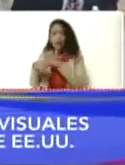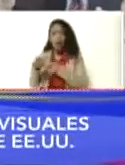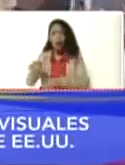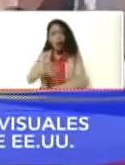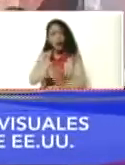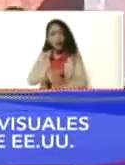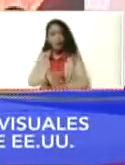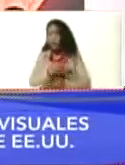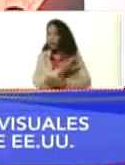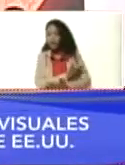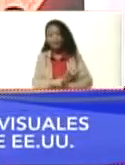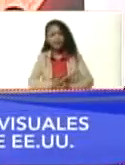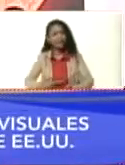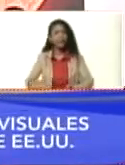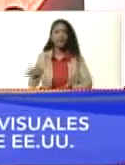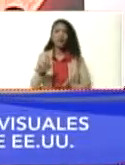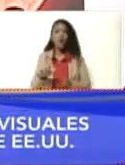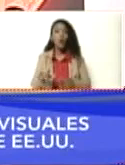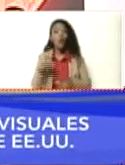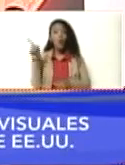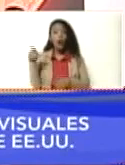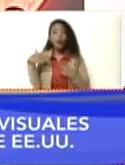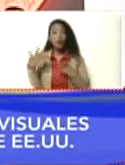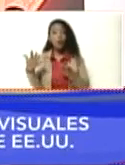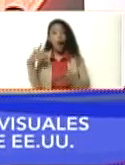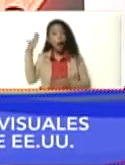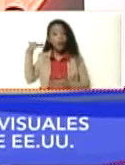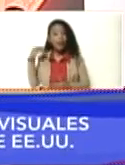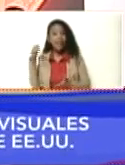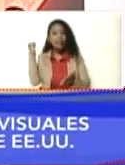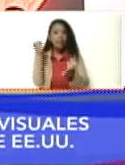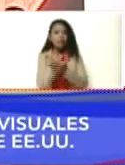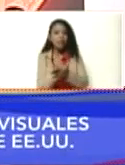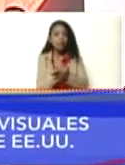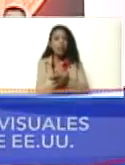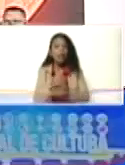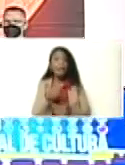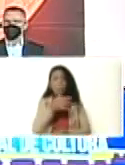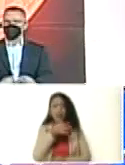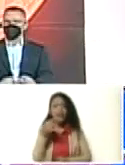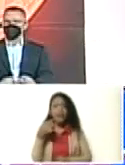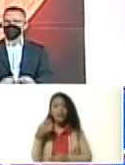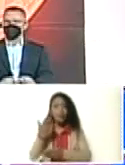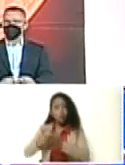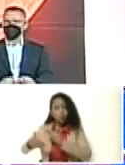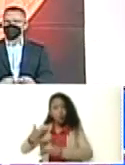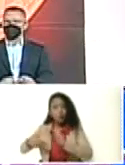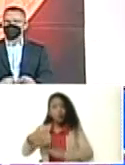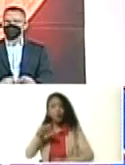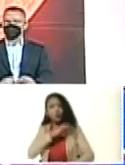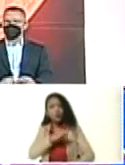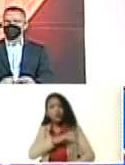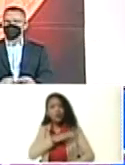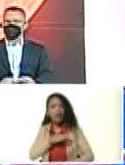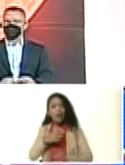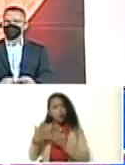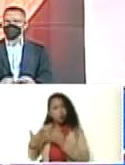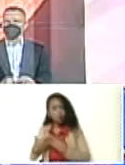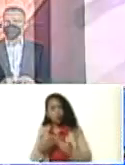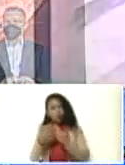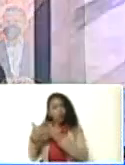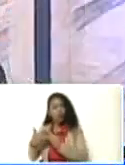por millones cuando asesinaron a George Floyd. Tenemos excelentes relaciones con la sociedad estadounidense,